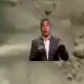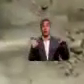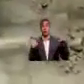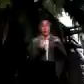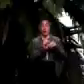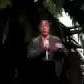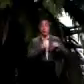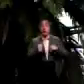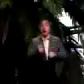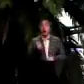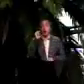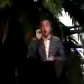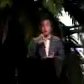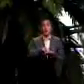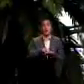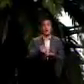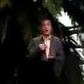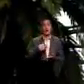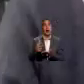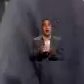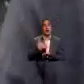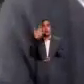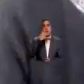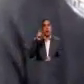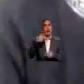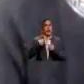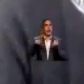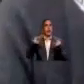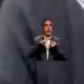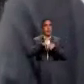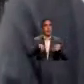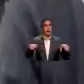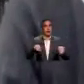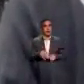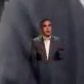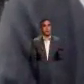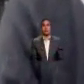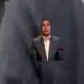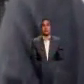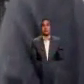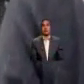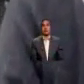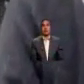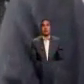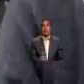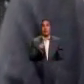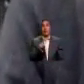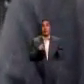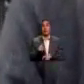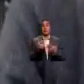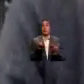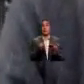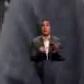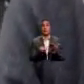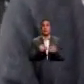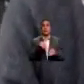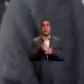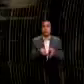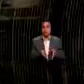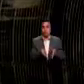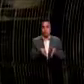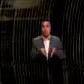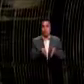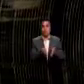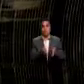sismos ocurridos ayer en provincias como Carchi y Esmeraldas. Estos eventos en realidad ocurrieron en una falla del callejón